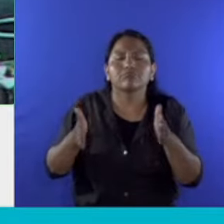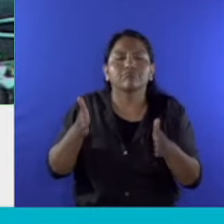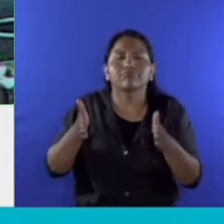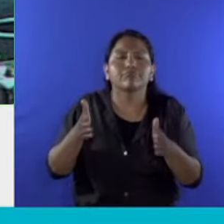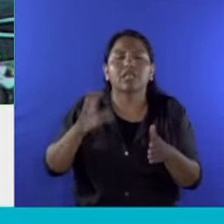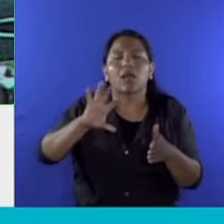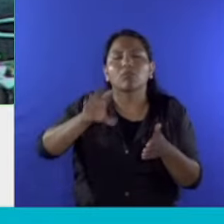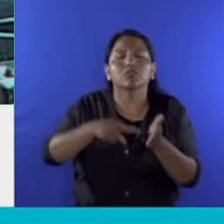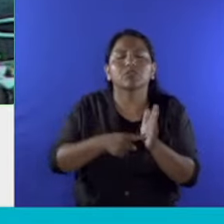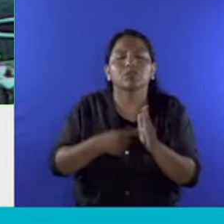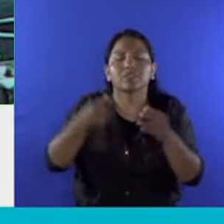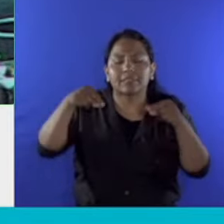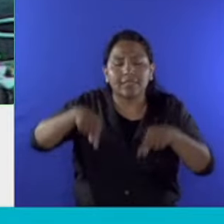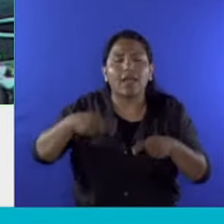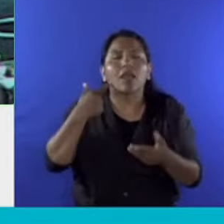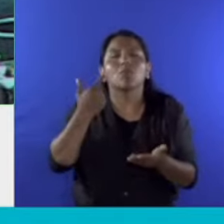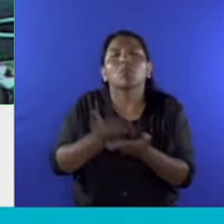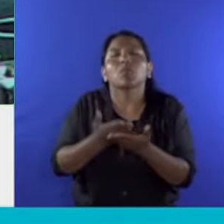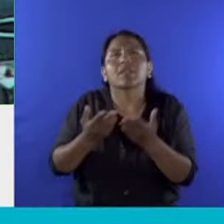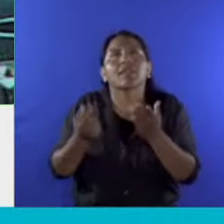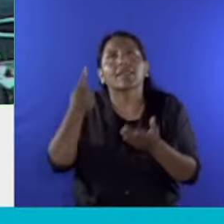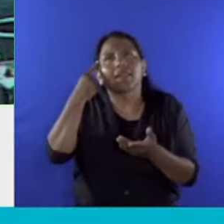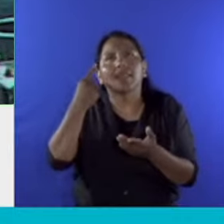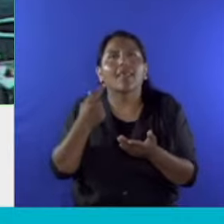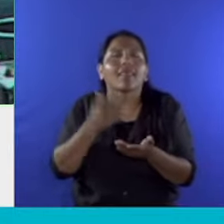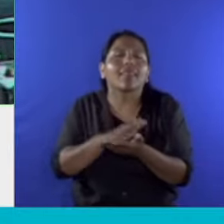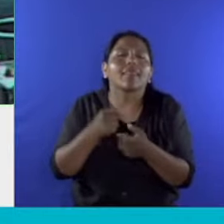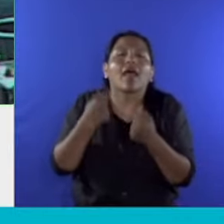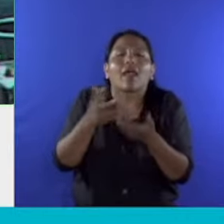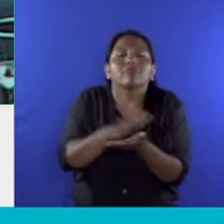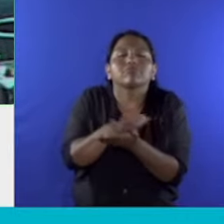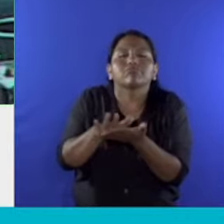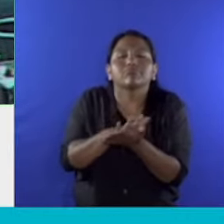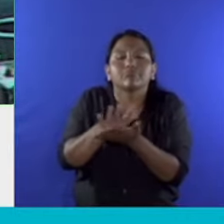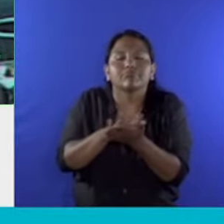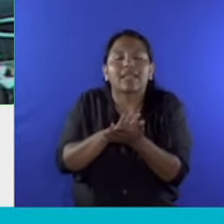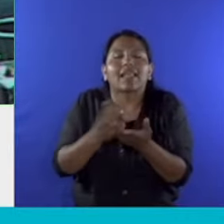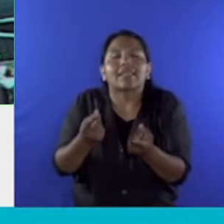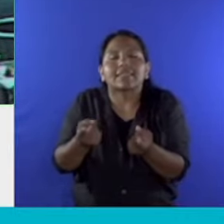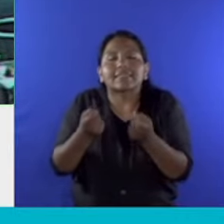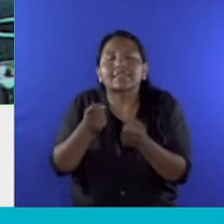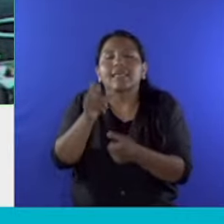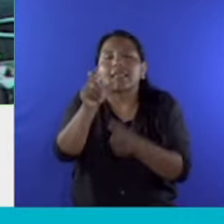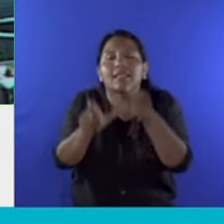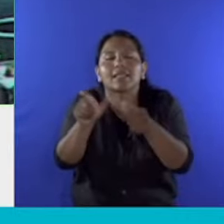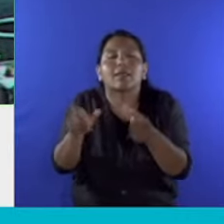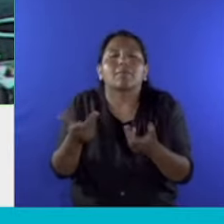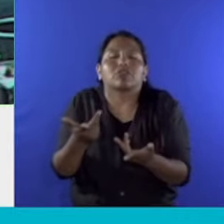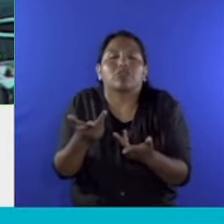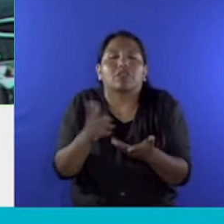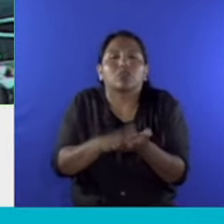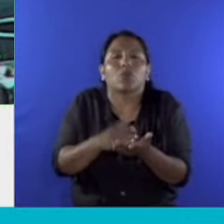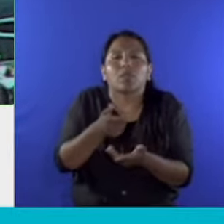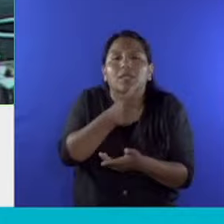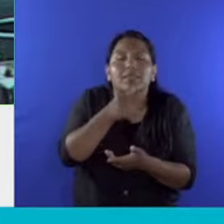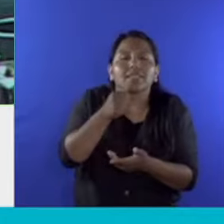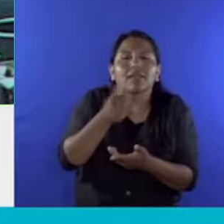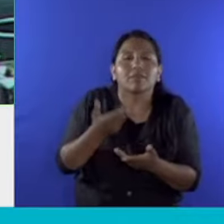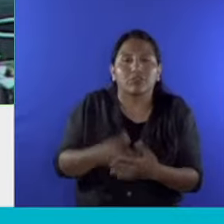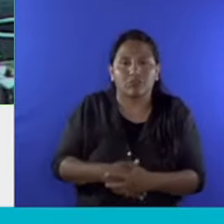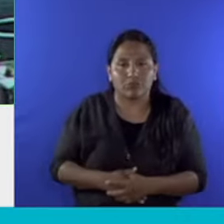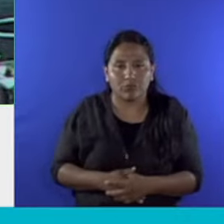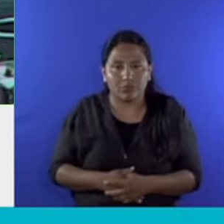está proponiendo generar una respuesta a las necesidades de medicamentos que tienen los